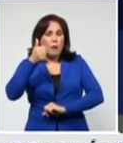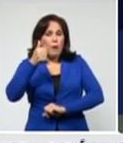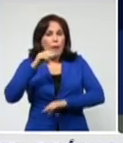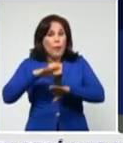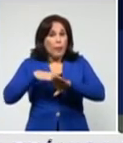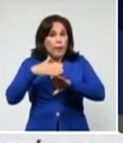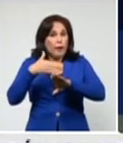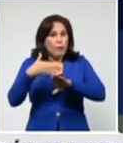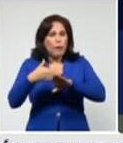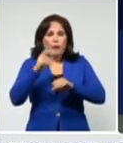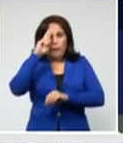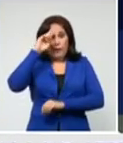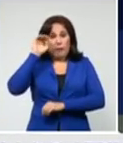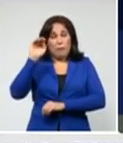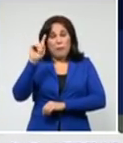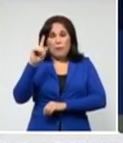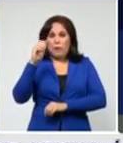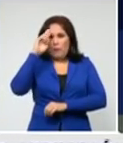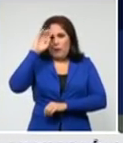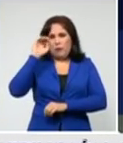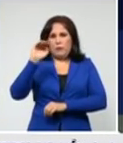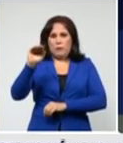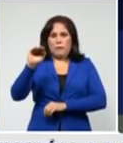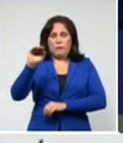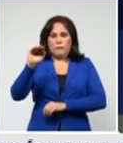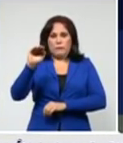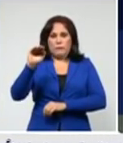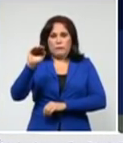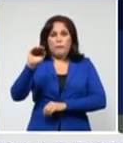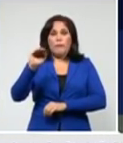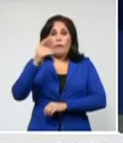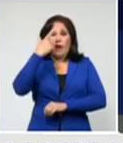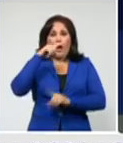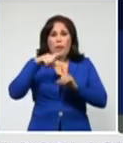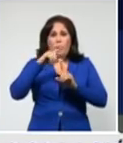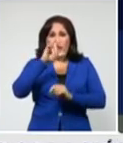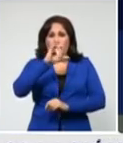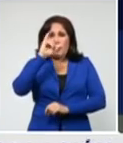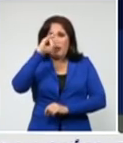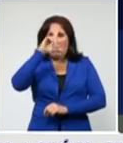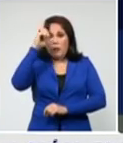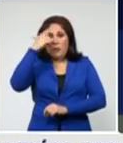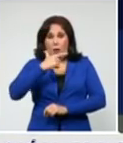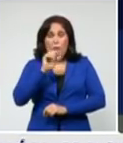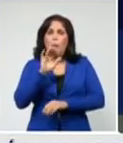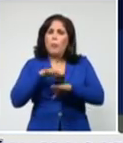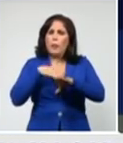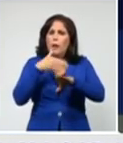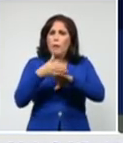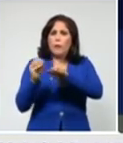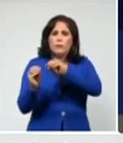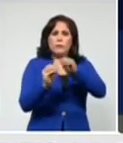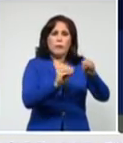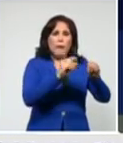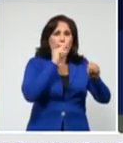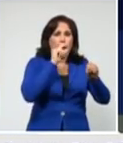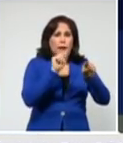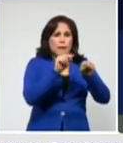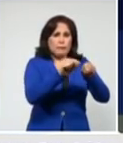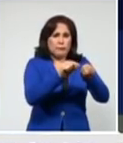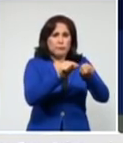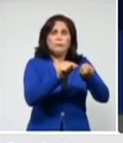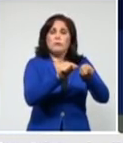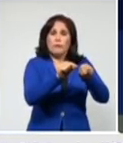Estuvo ingresado inicialmente en Antilla, después se trasladó para Banes y